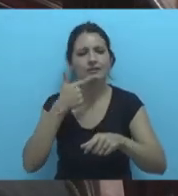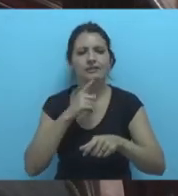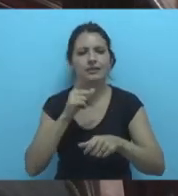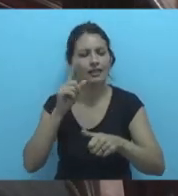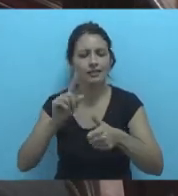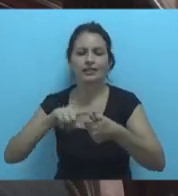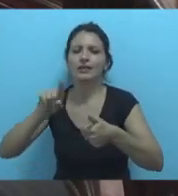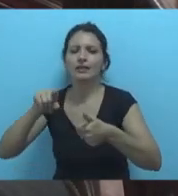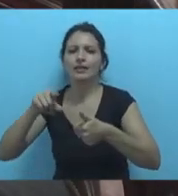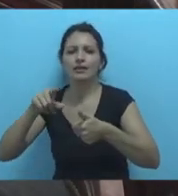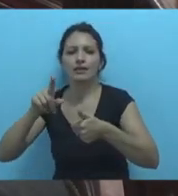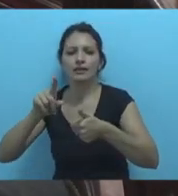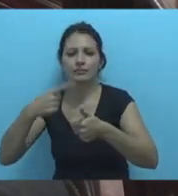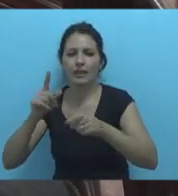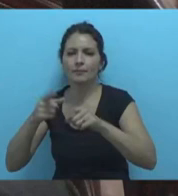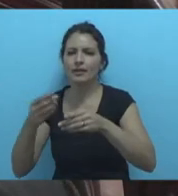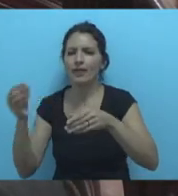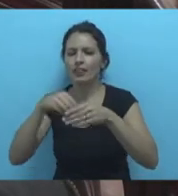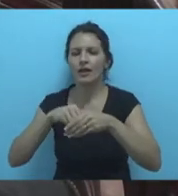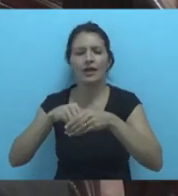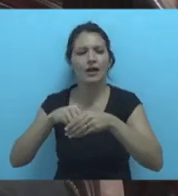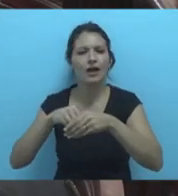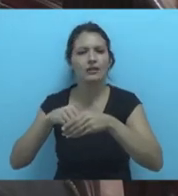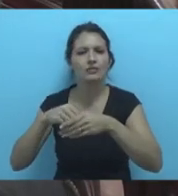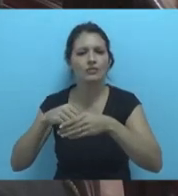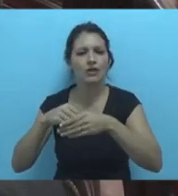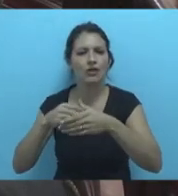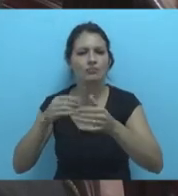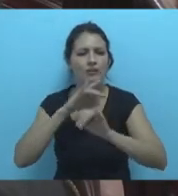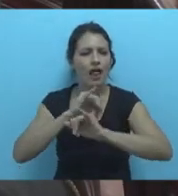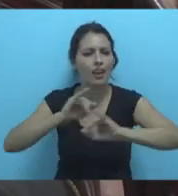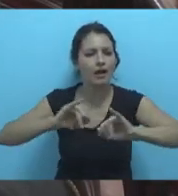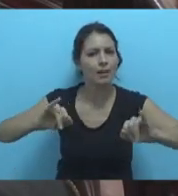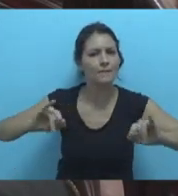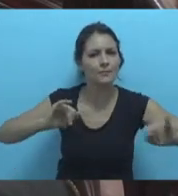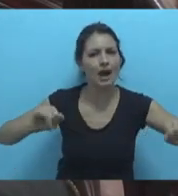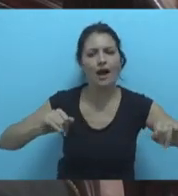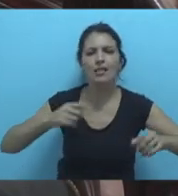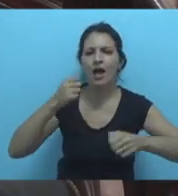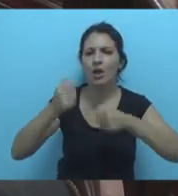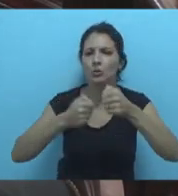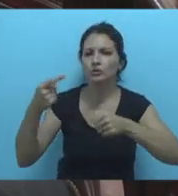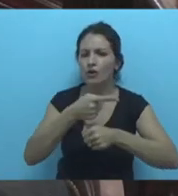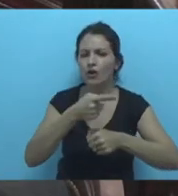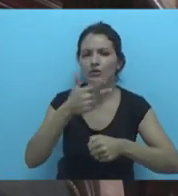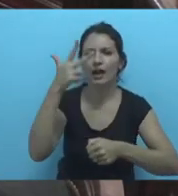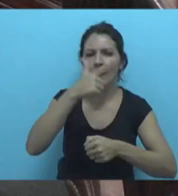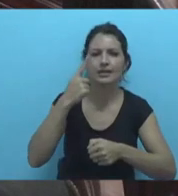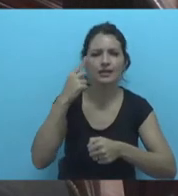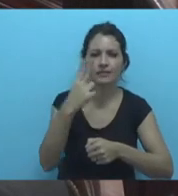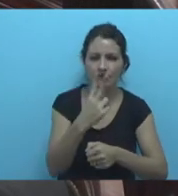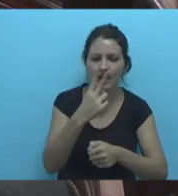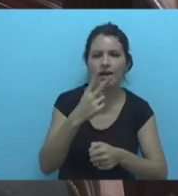campañas por la lucha contra el HIV-SIDA, capacitaciones, foros de discusión y,